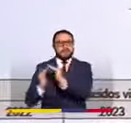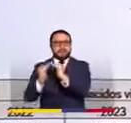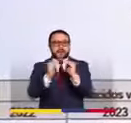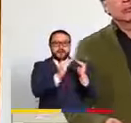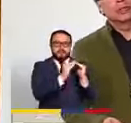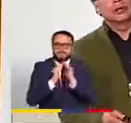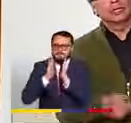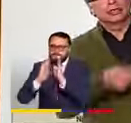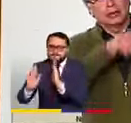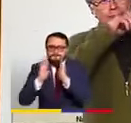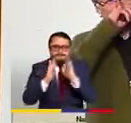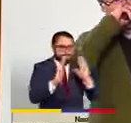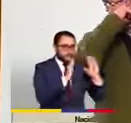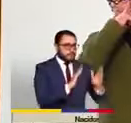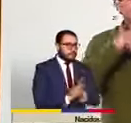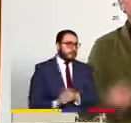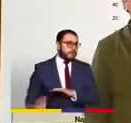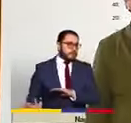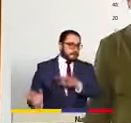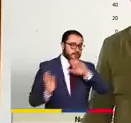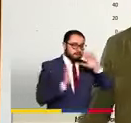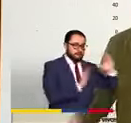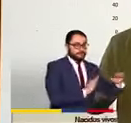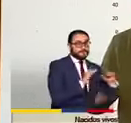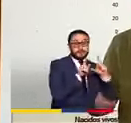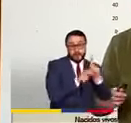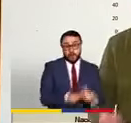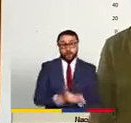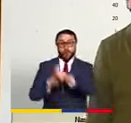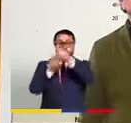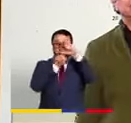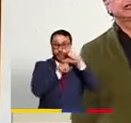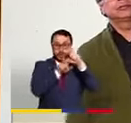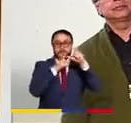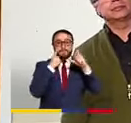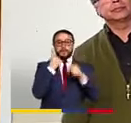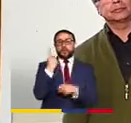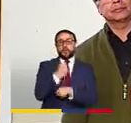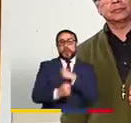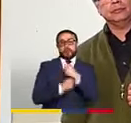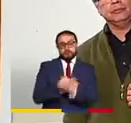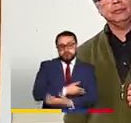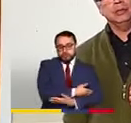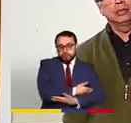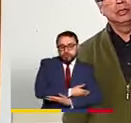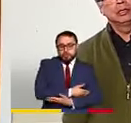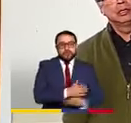Sigamos, ahora sí vamos a La Guajira en caso de menores de un año.